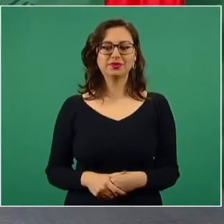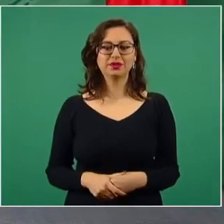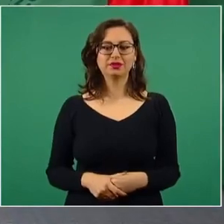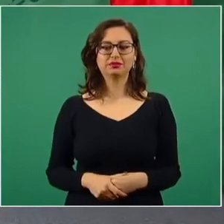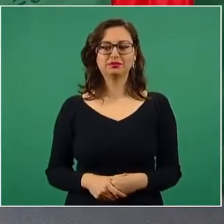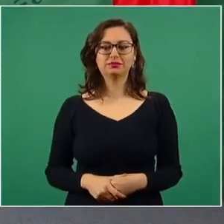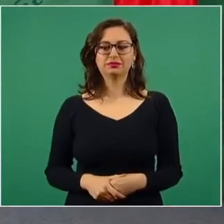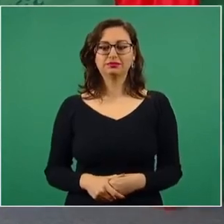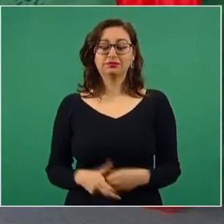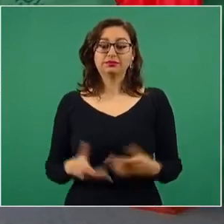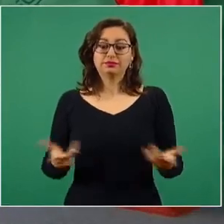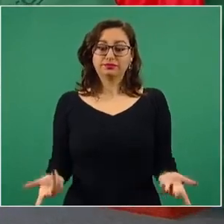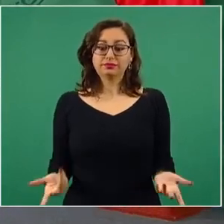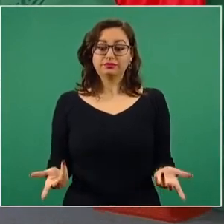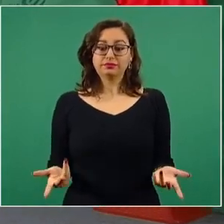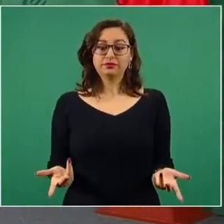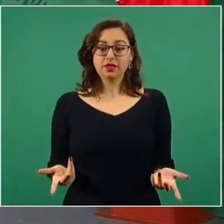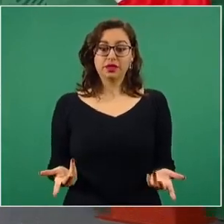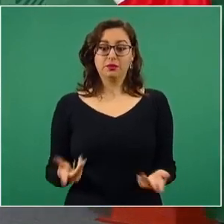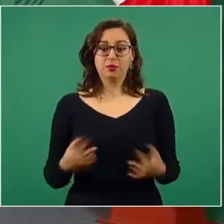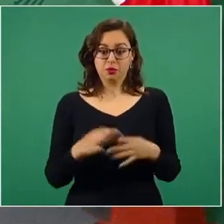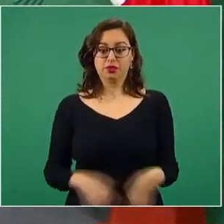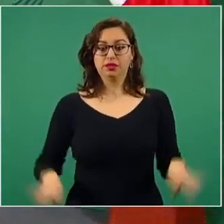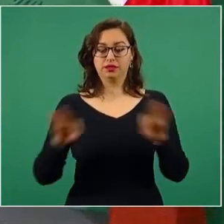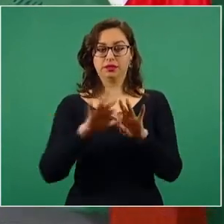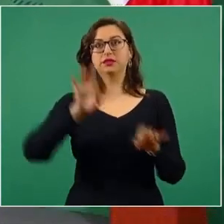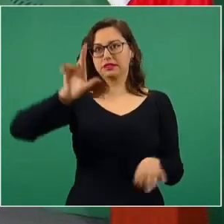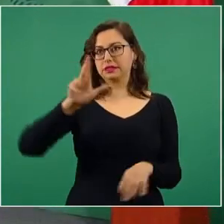para refrescar la historia, ¿no?